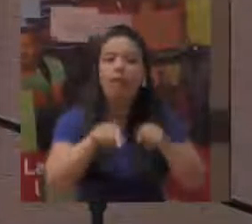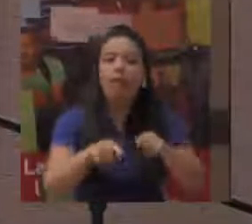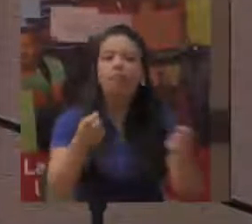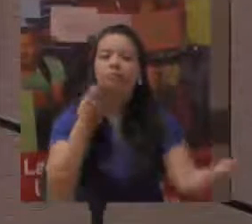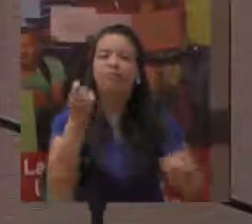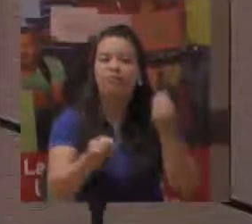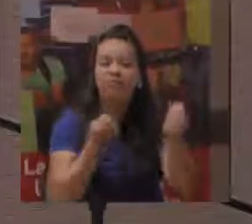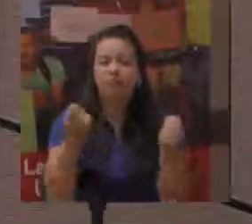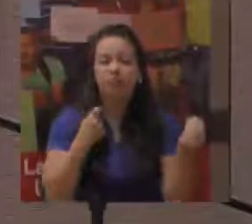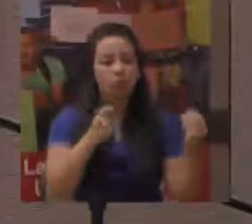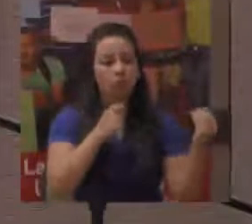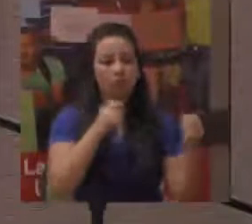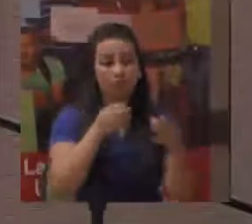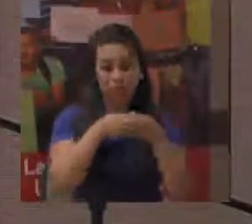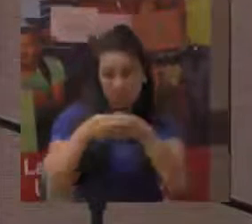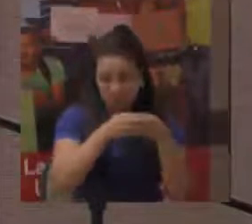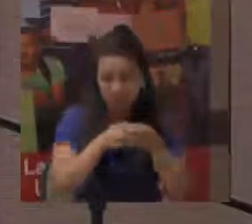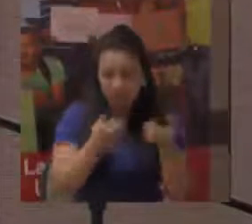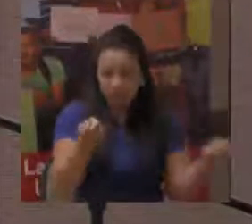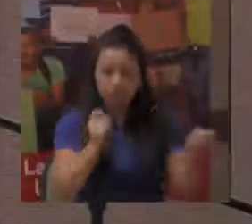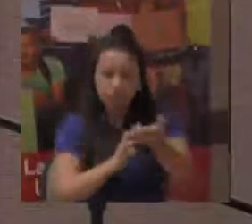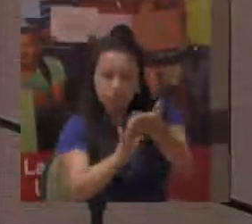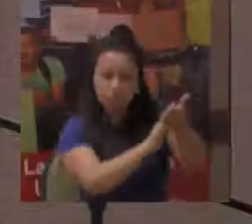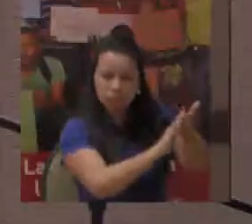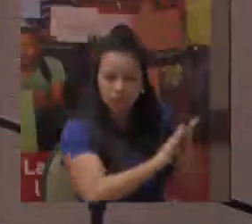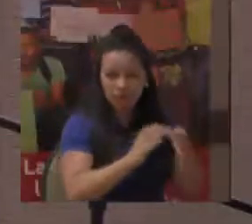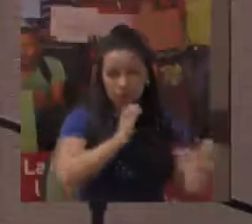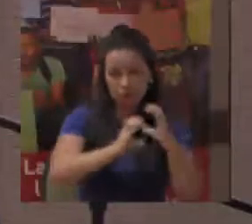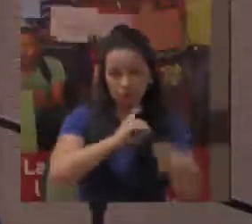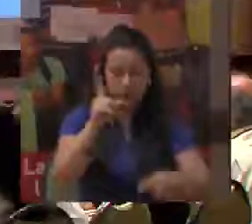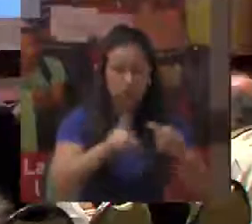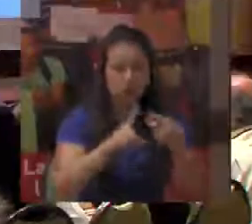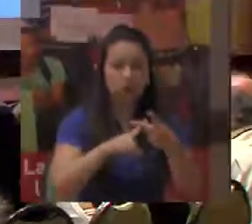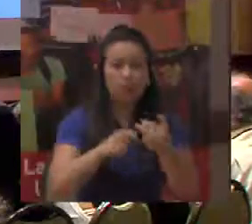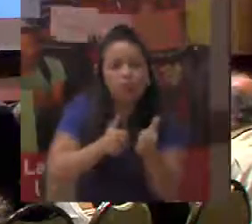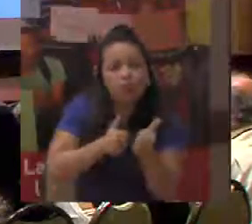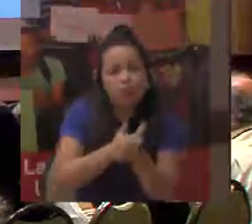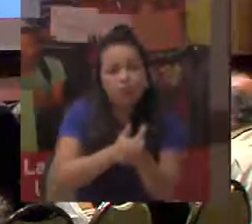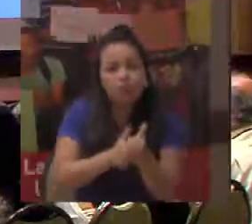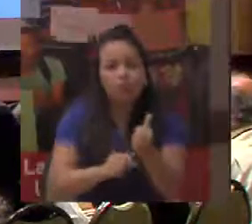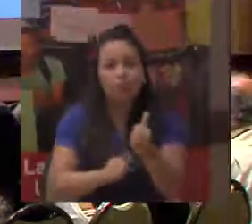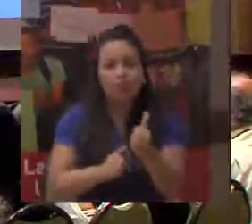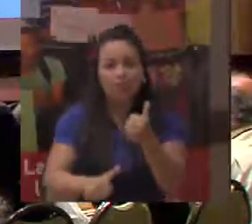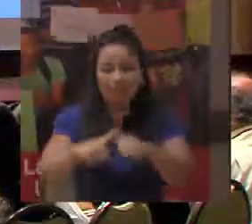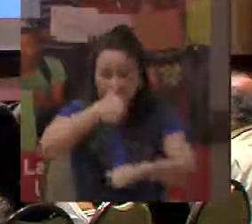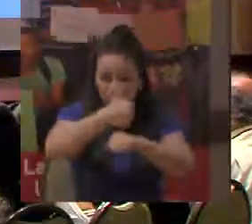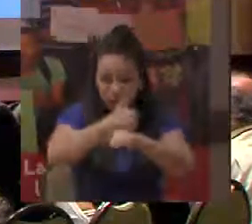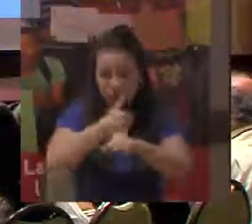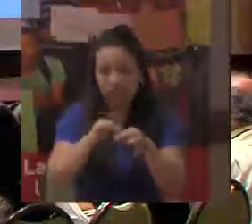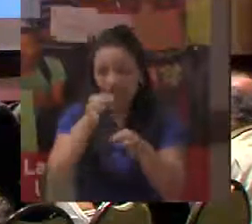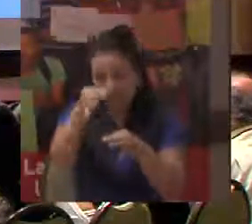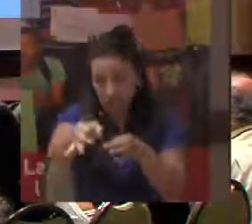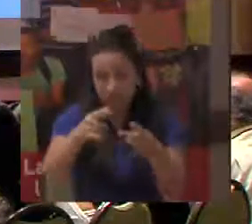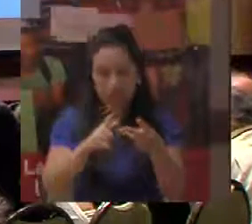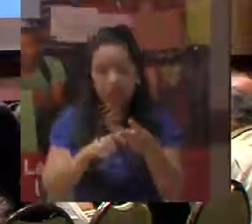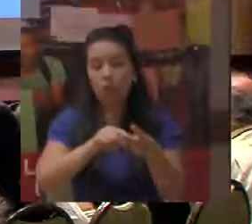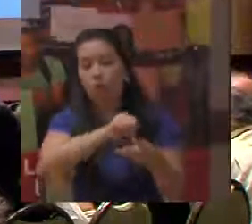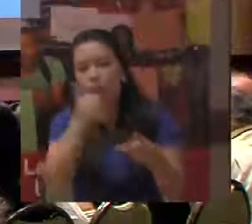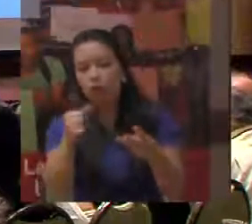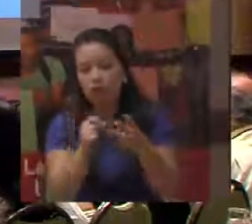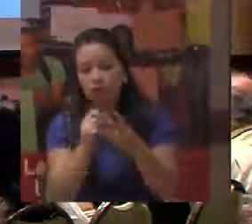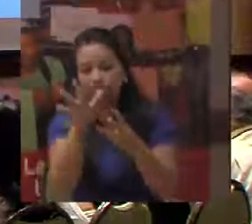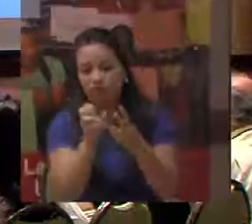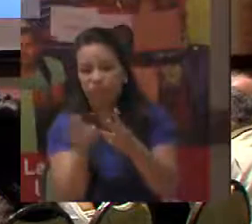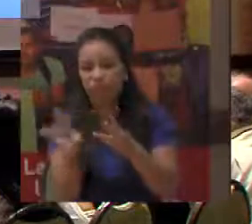la Oficina Asesora de Comunicaciones, se creó la Subdirección Territorial en la Dirección Programática de Reintegración y se escindieron dos procesos